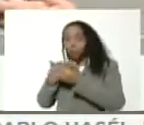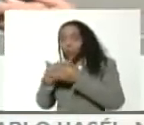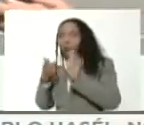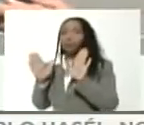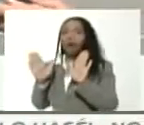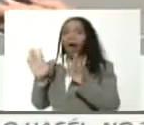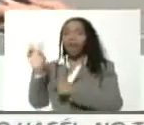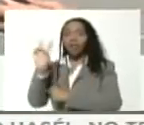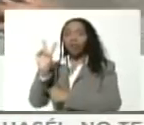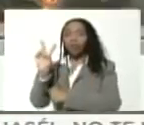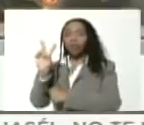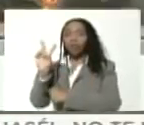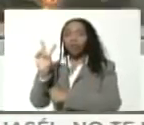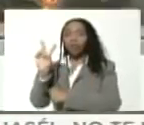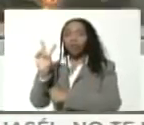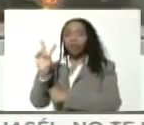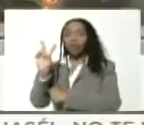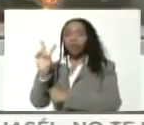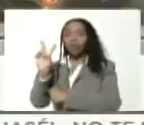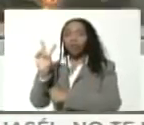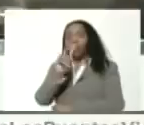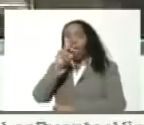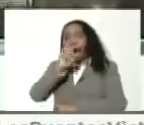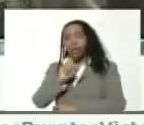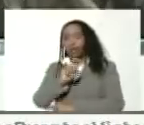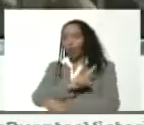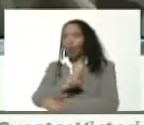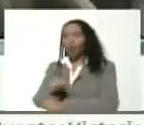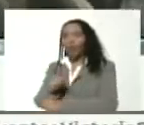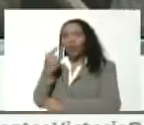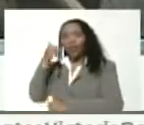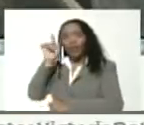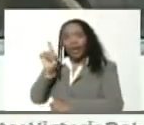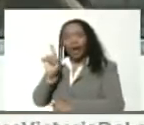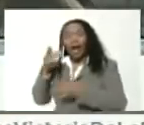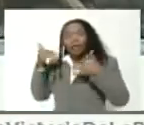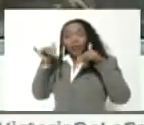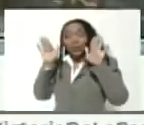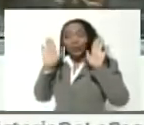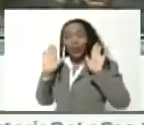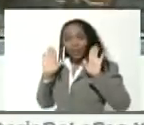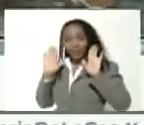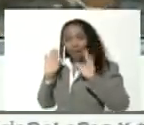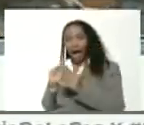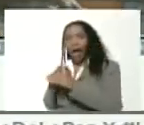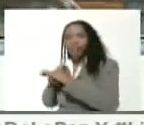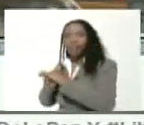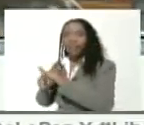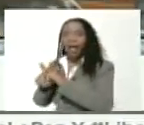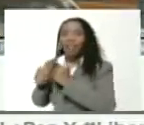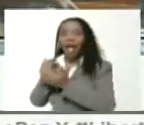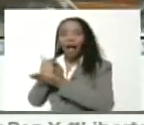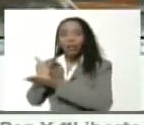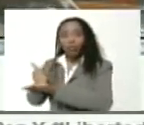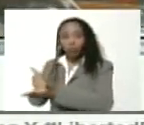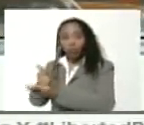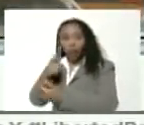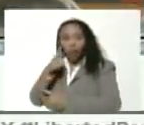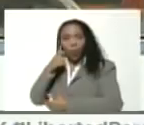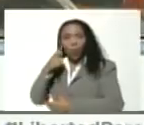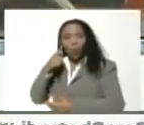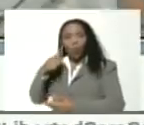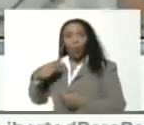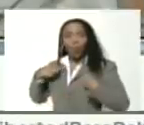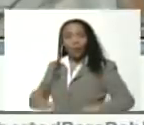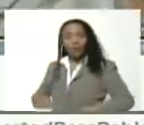Venezuela. Bueno, nosotros, ¿te acordarás de la supuesta entrada de ayuda humanitaria que quisieron